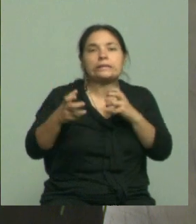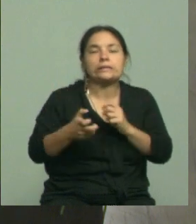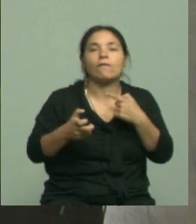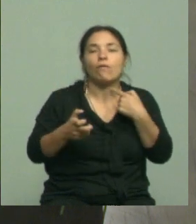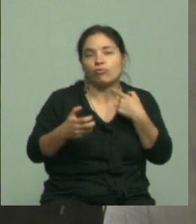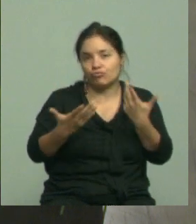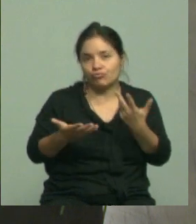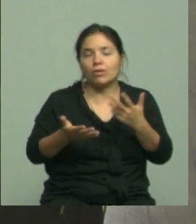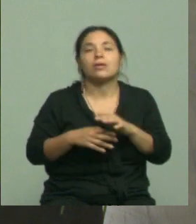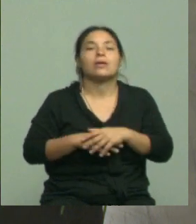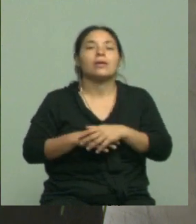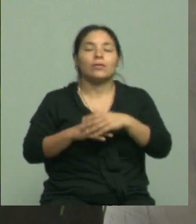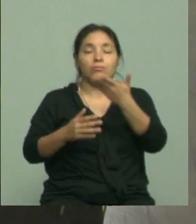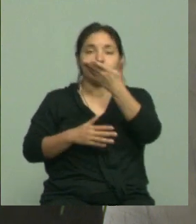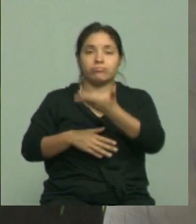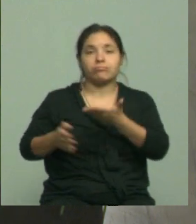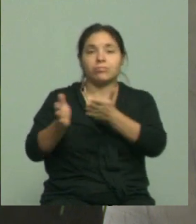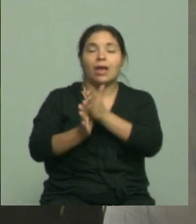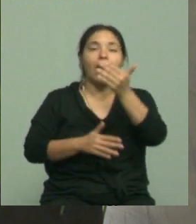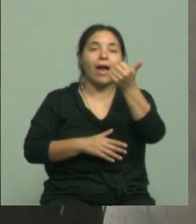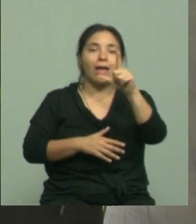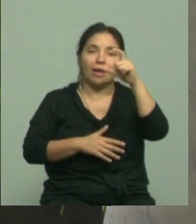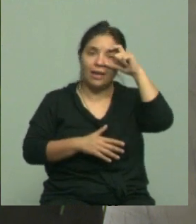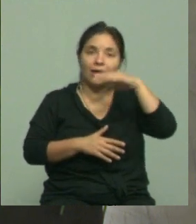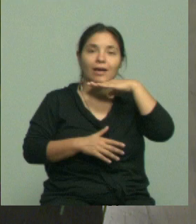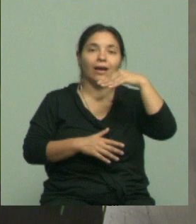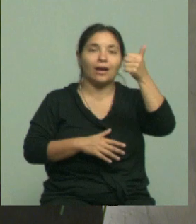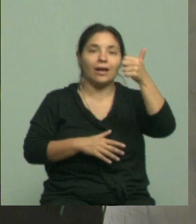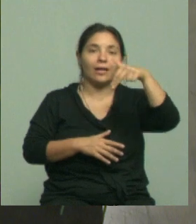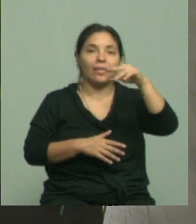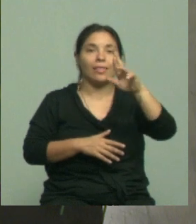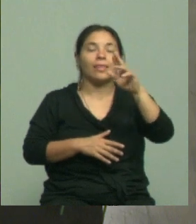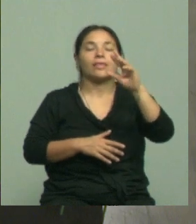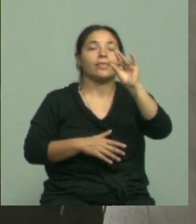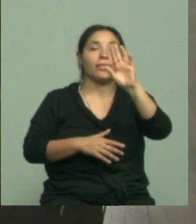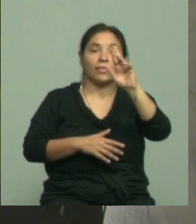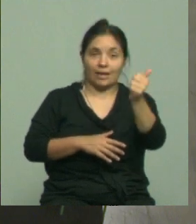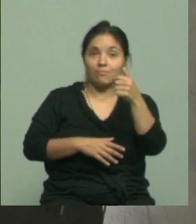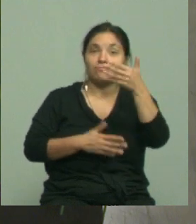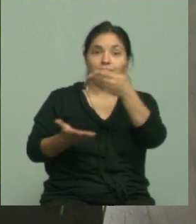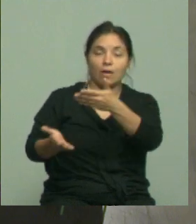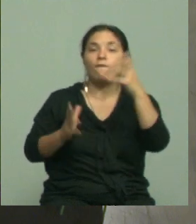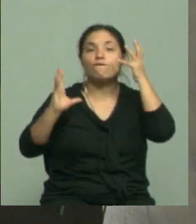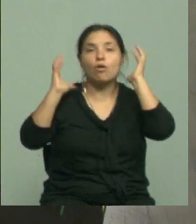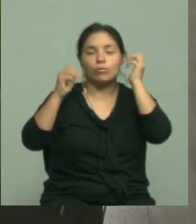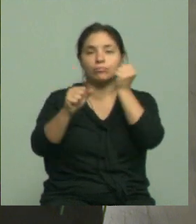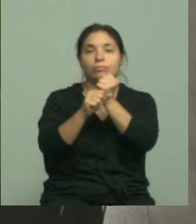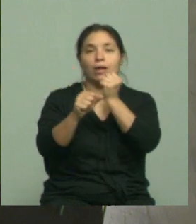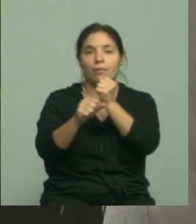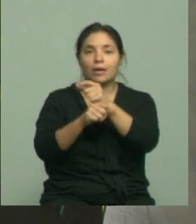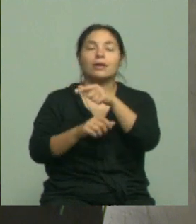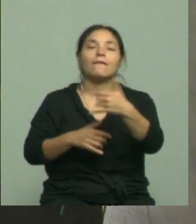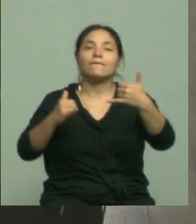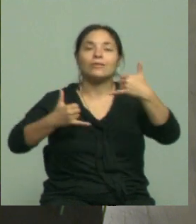con Alejandra Pesquín, que es fonoaudióloga, a quien tenemos en comunicación telefónica. Alejandra, ¿cómo estás? Bienvenida. Hola Claudia,